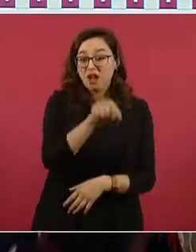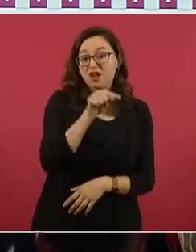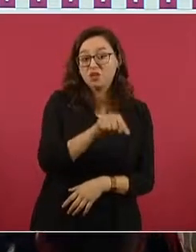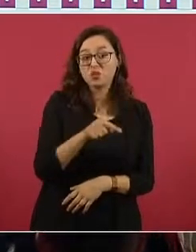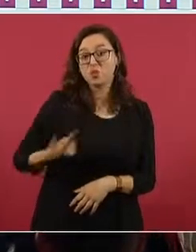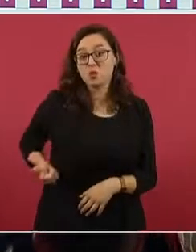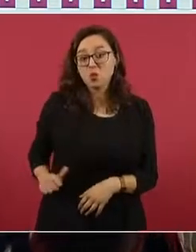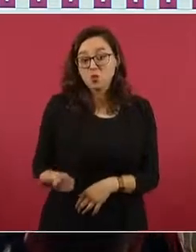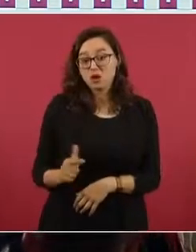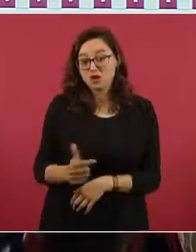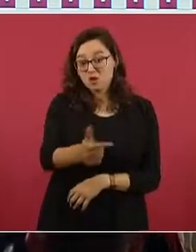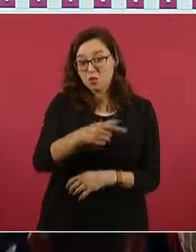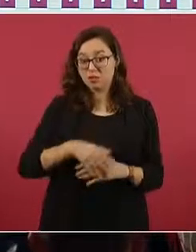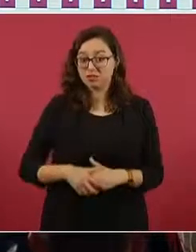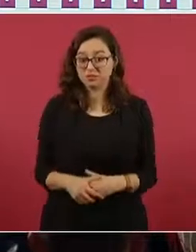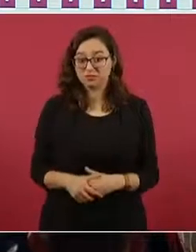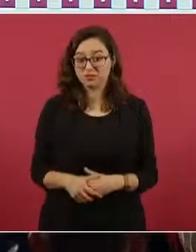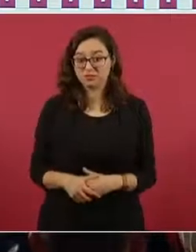Entonces,